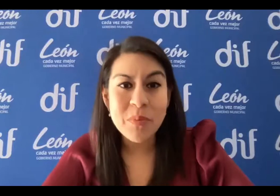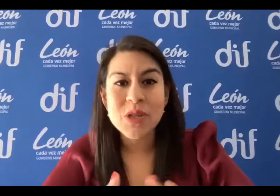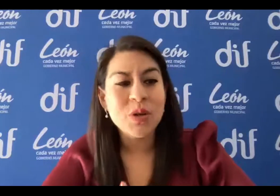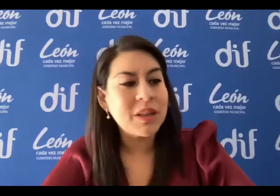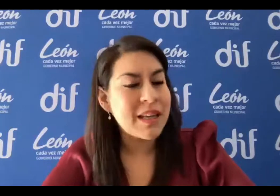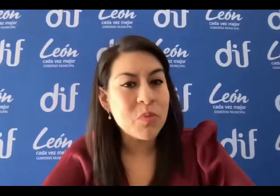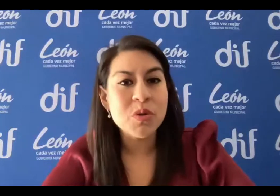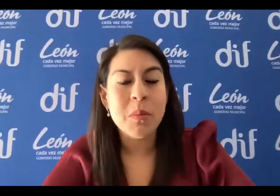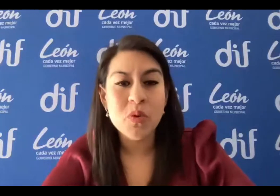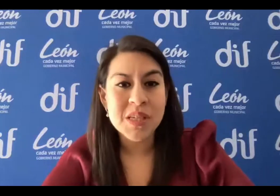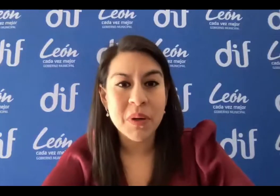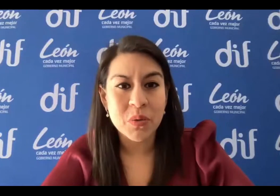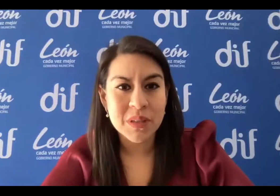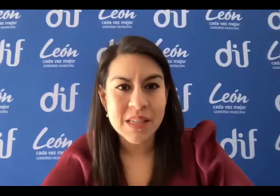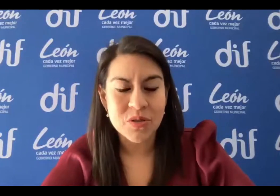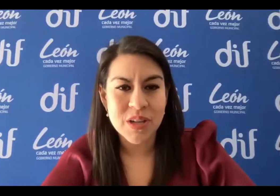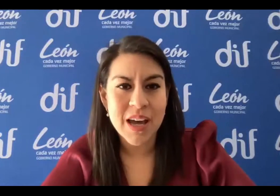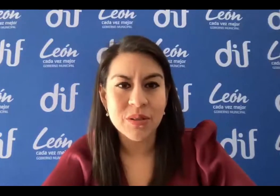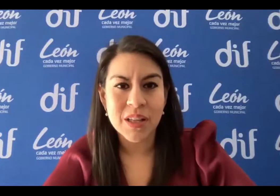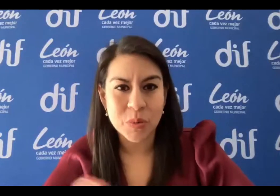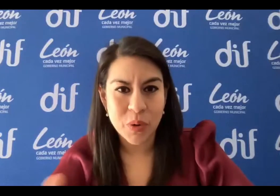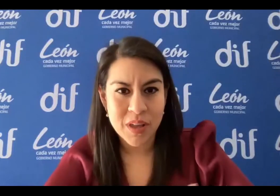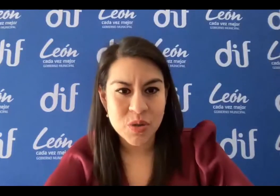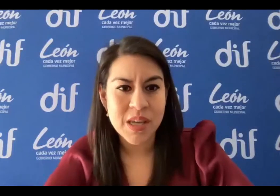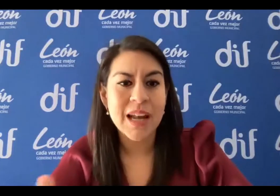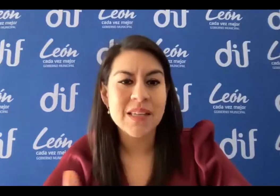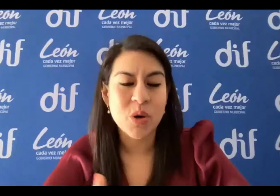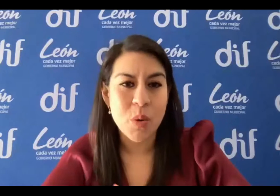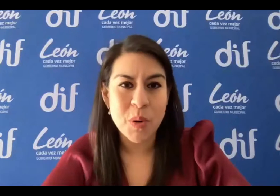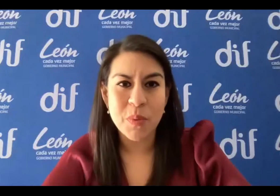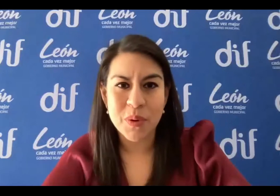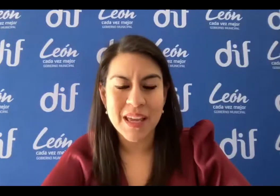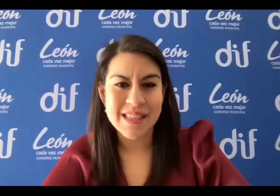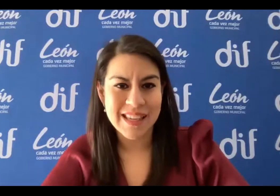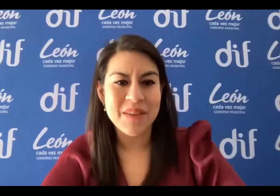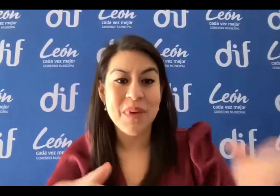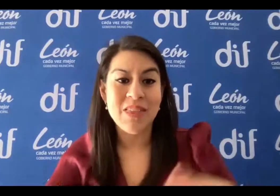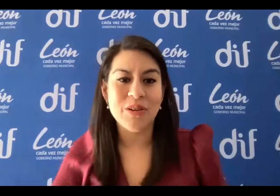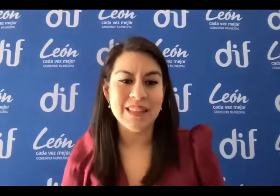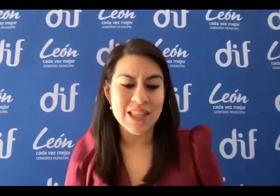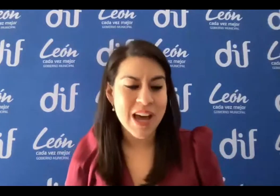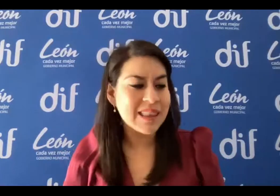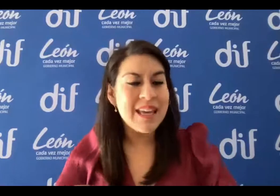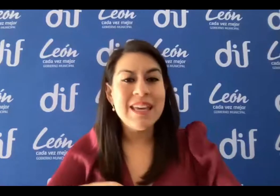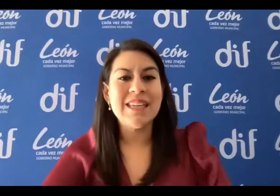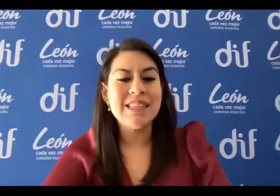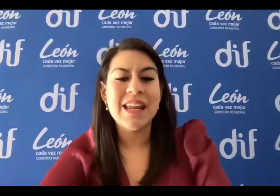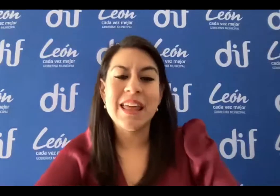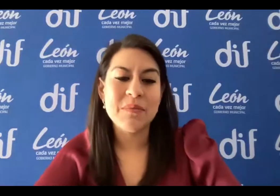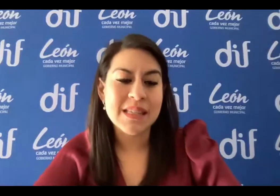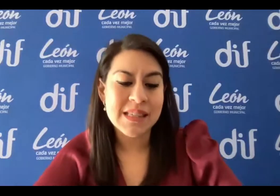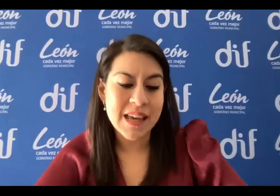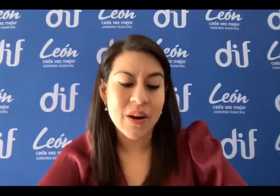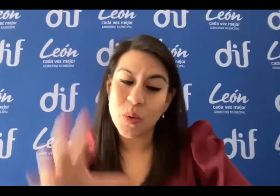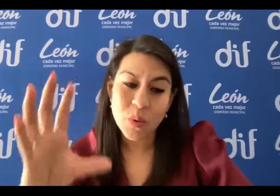y por eso tenemos muchas preguntas que nos llegaron tanto por redes sociales como por este medio en el chat, y quisiera